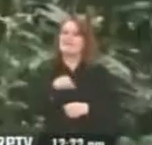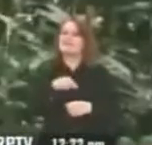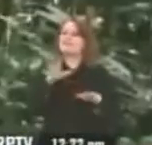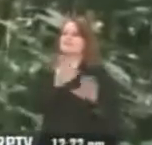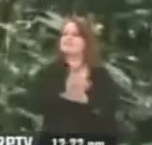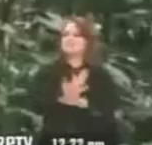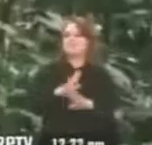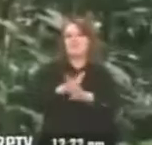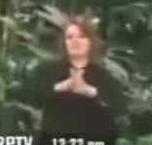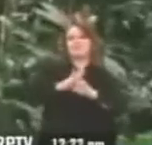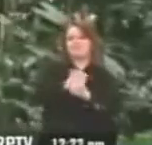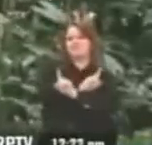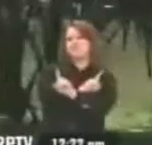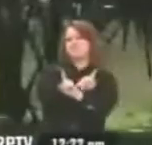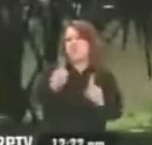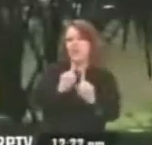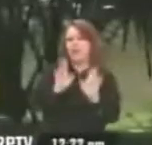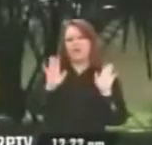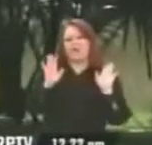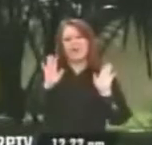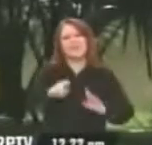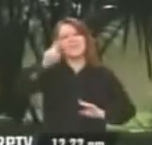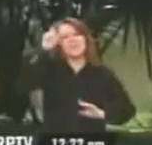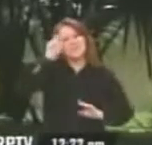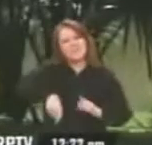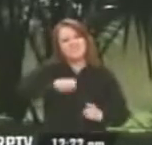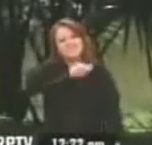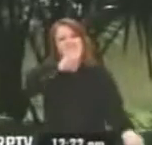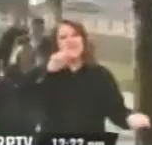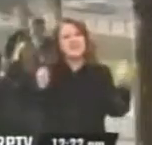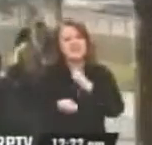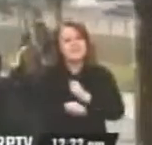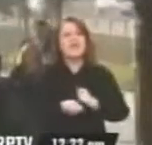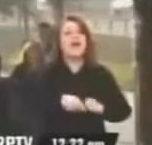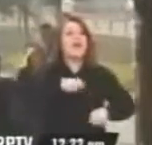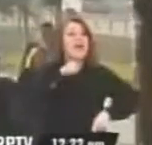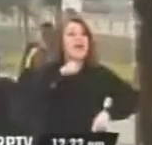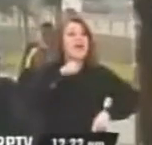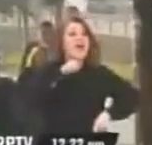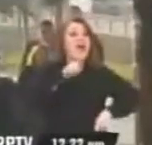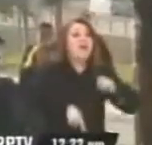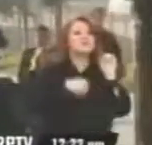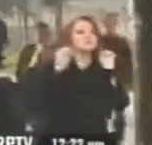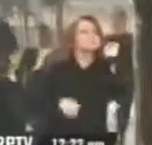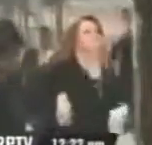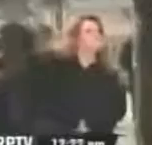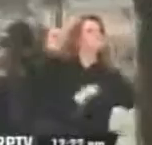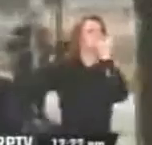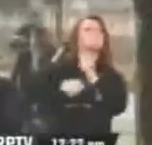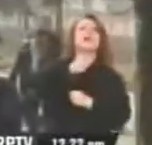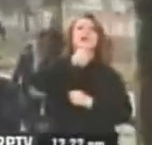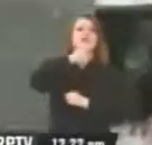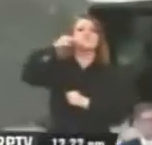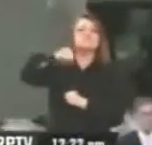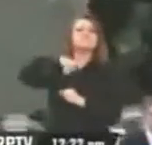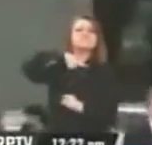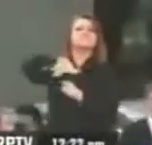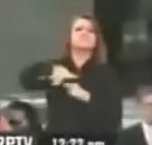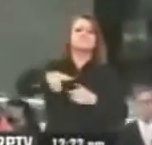negativo muy, muy serio, sobre todo en los ecosistemas hídricos. Por eso, a partir